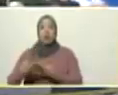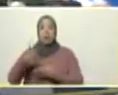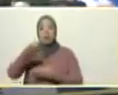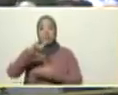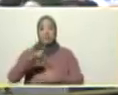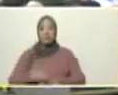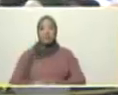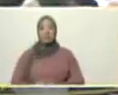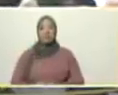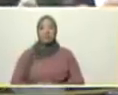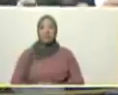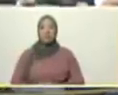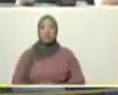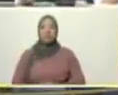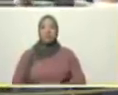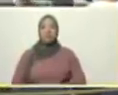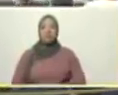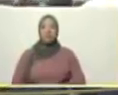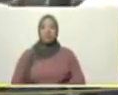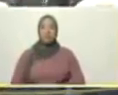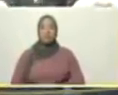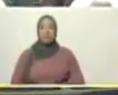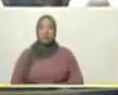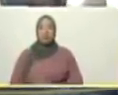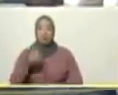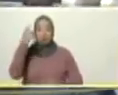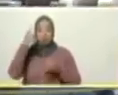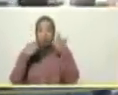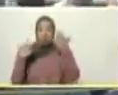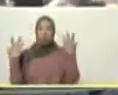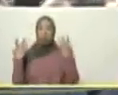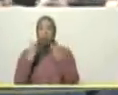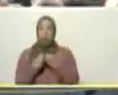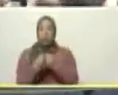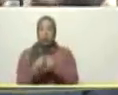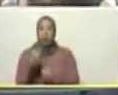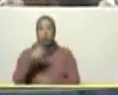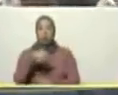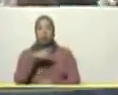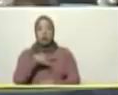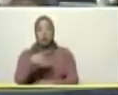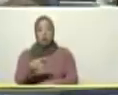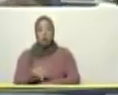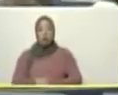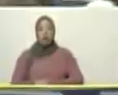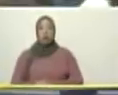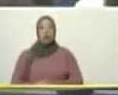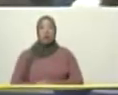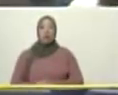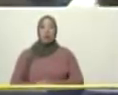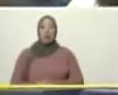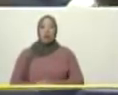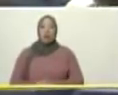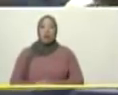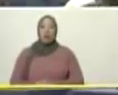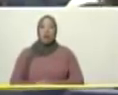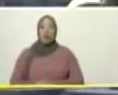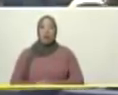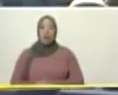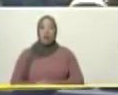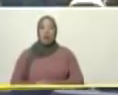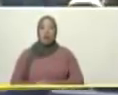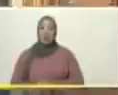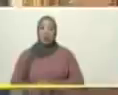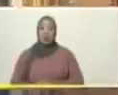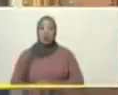gracias, Sabrina da Fonseca Borges. Muy obrigado. Y al lado tuyo está